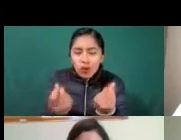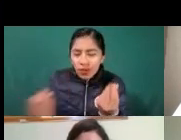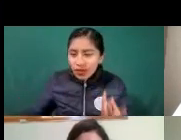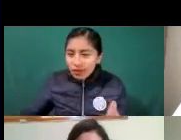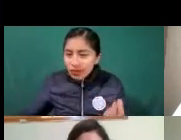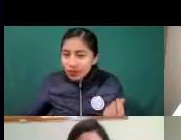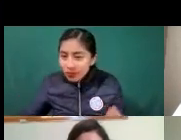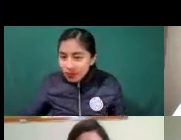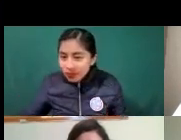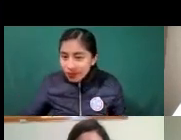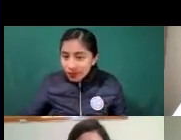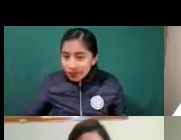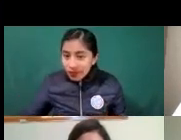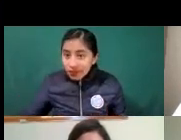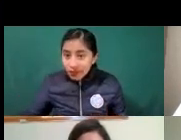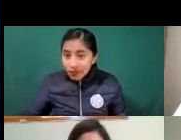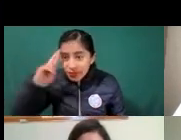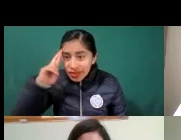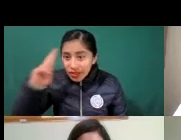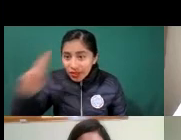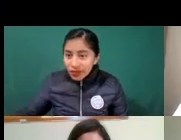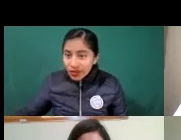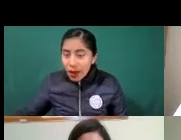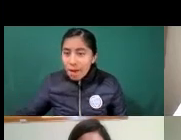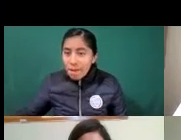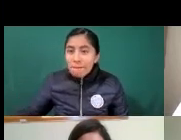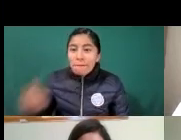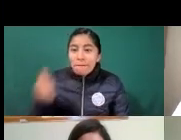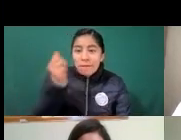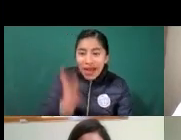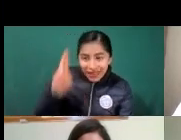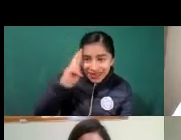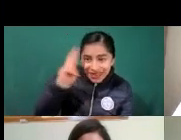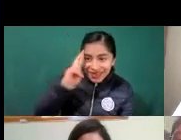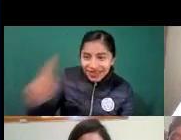A ver, no pusieron atención. A ver, maestros.